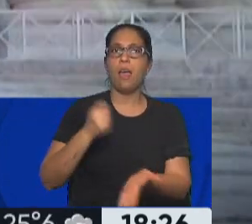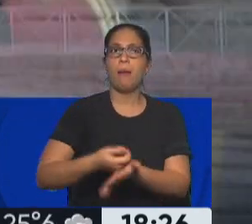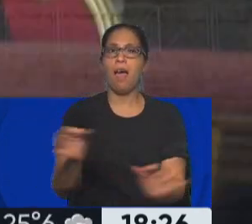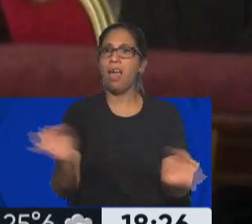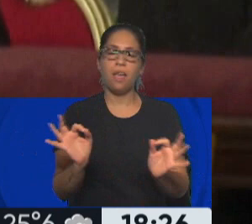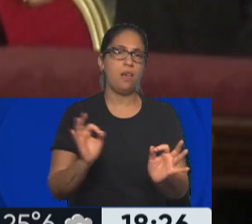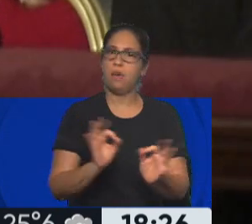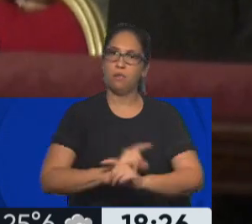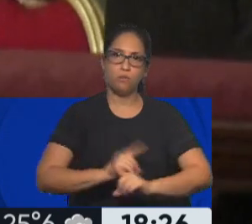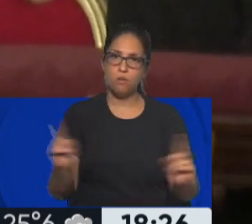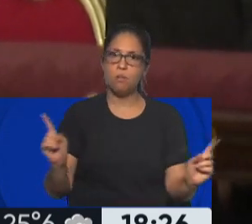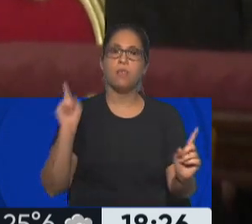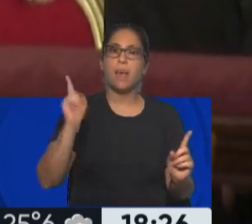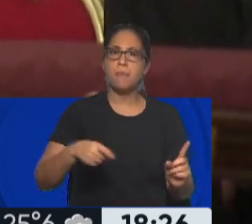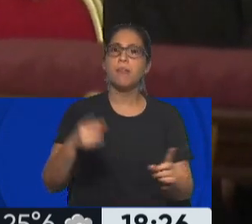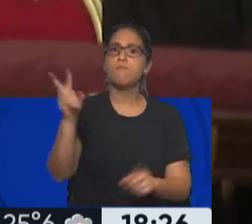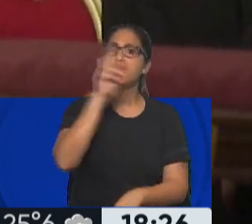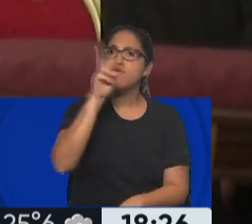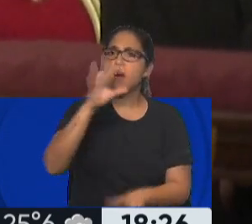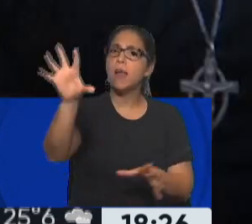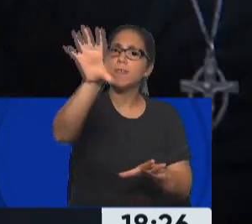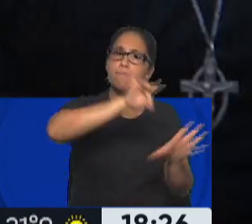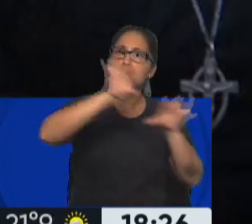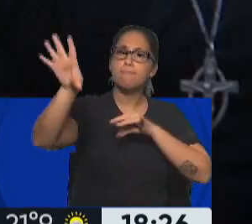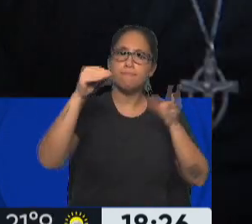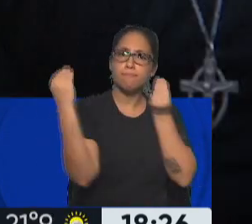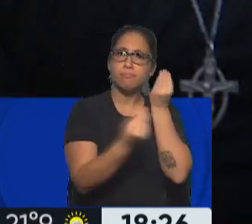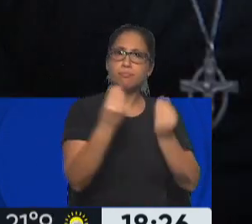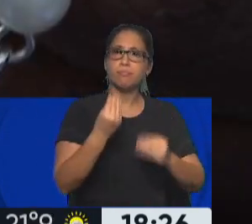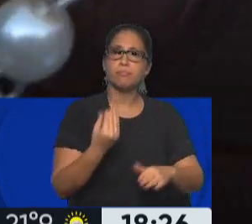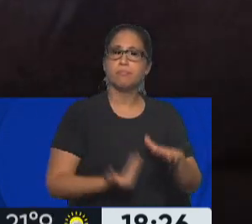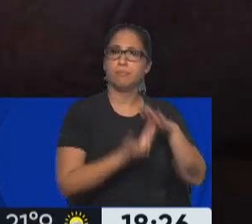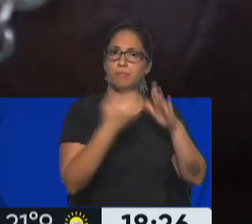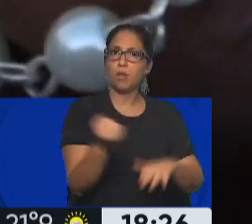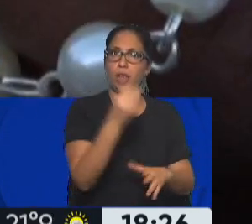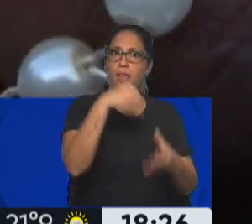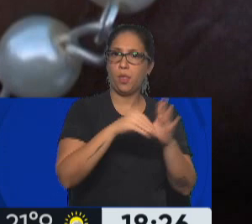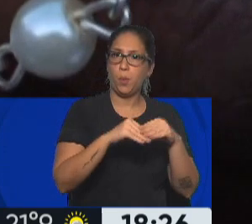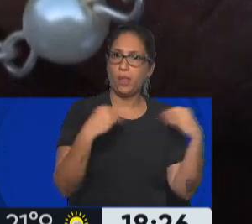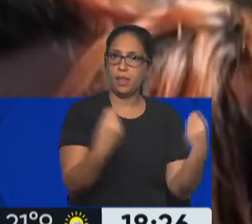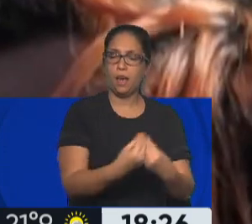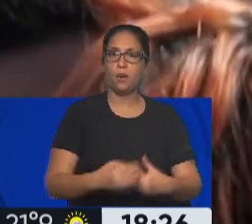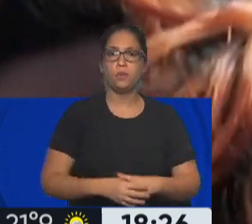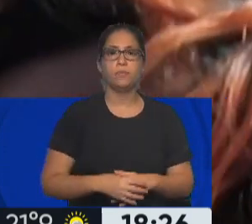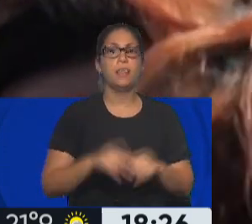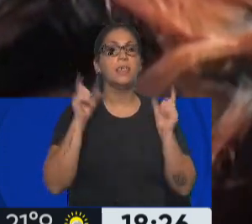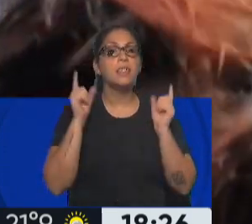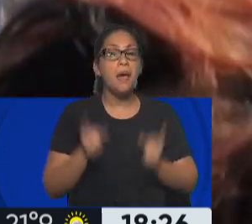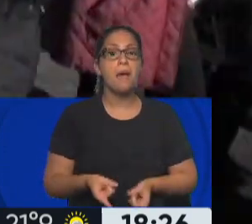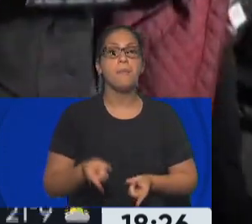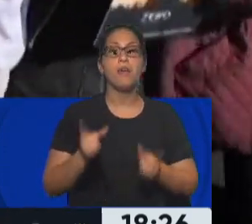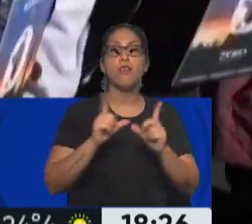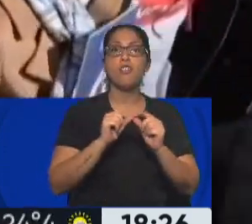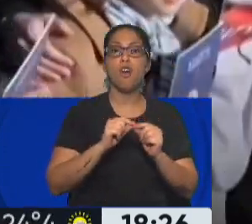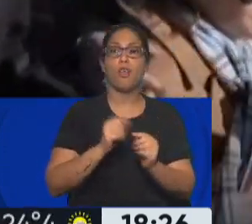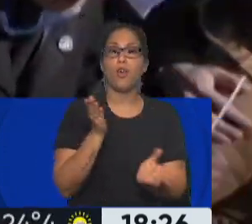Asimismo, impulsó la participación de las mujeres y nombró a varias en cargos clave dentro del Vaticano. A la vez, Modificó el Código